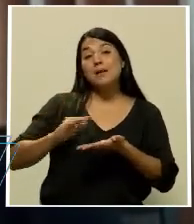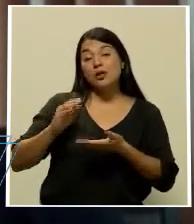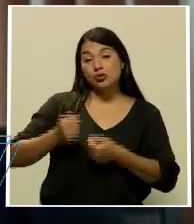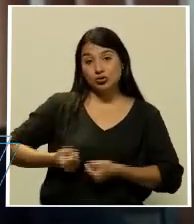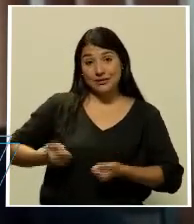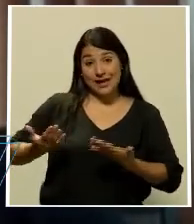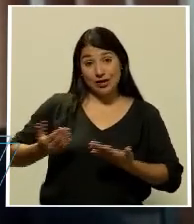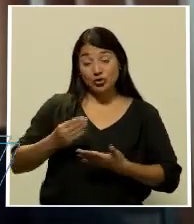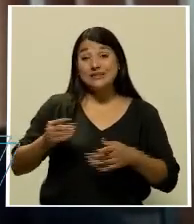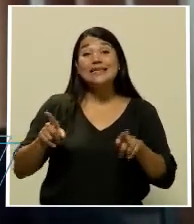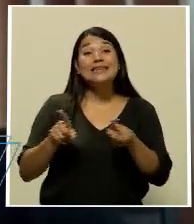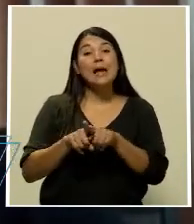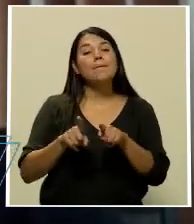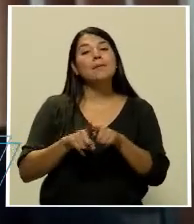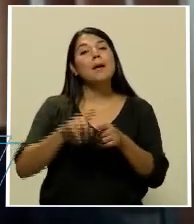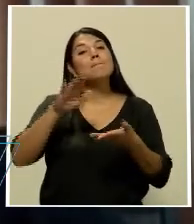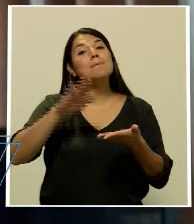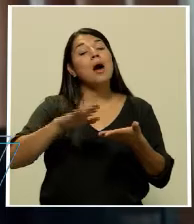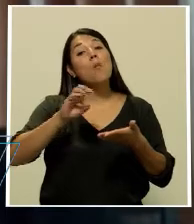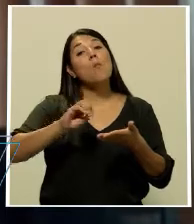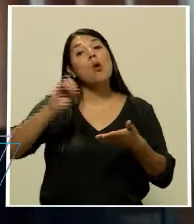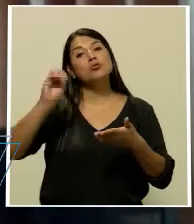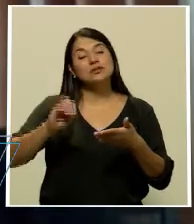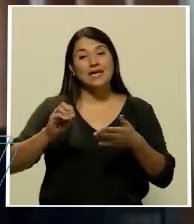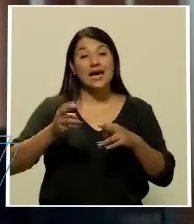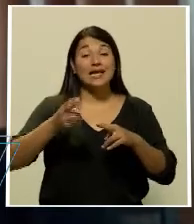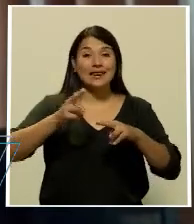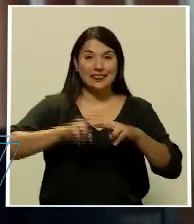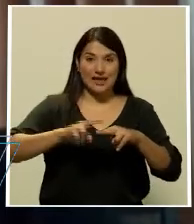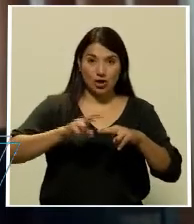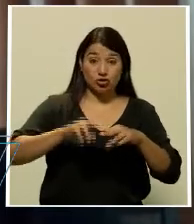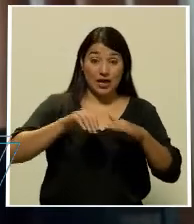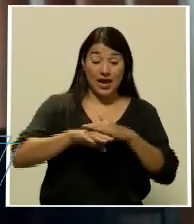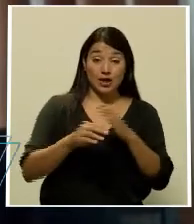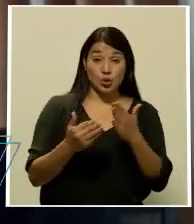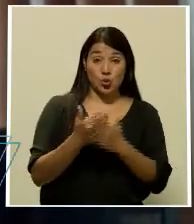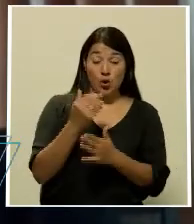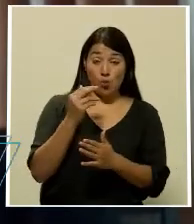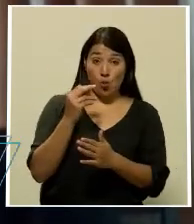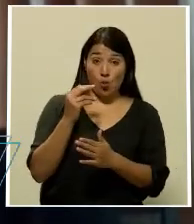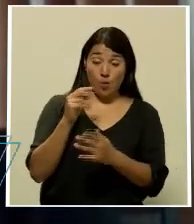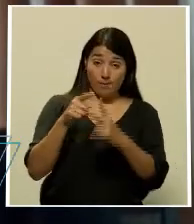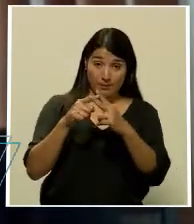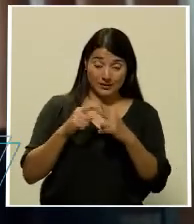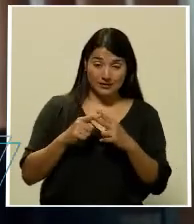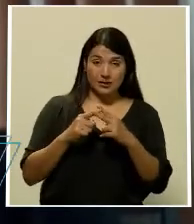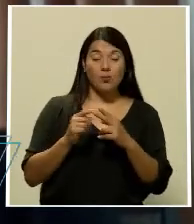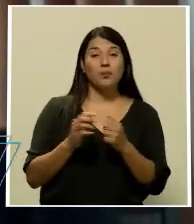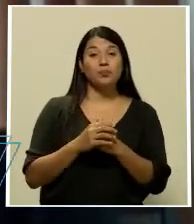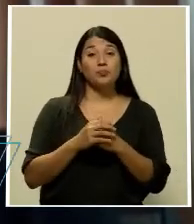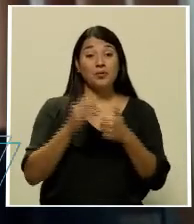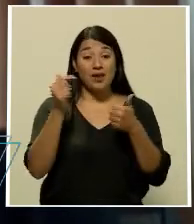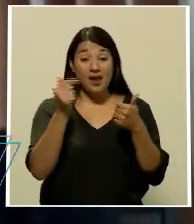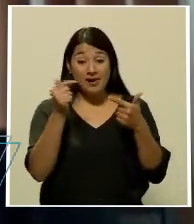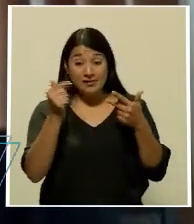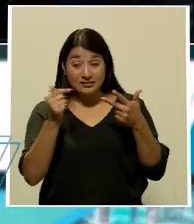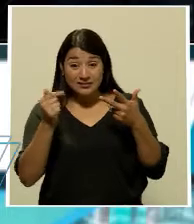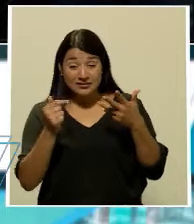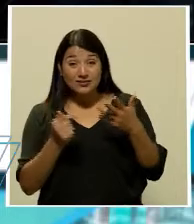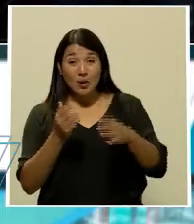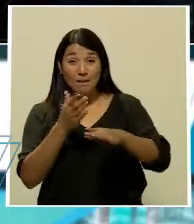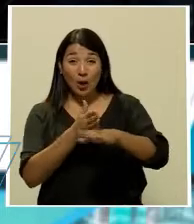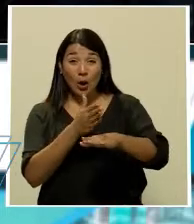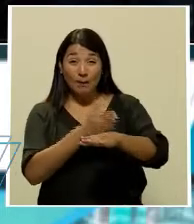otro lado, también bajamos la tasa de interés en la nueva negociación. La suma de todo esto le va a permitir